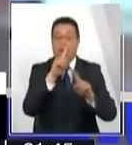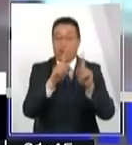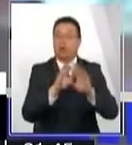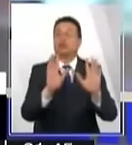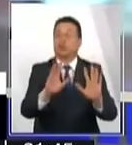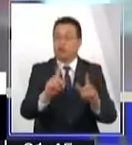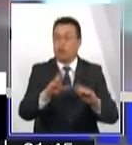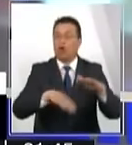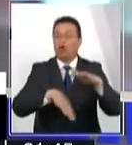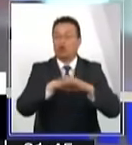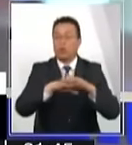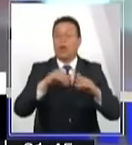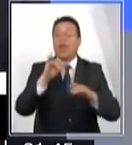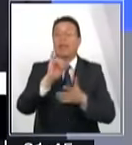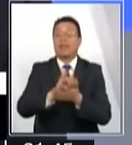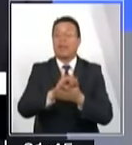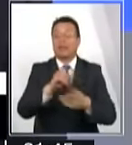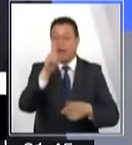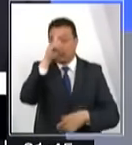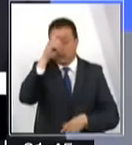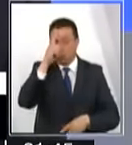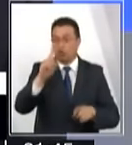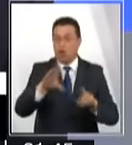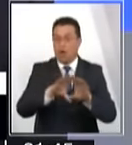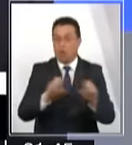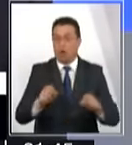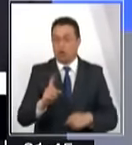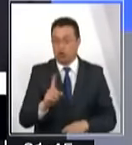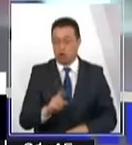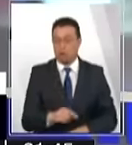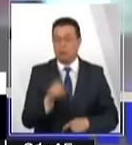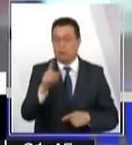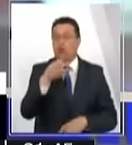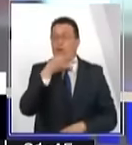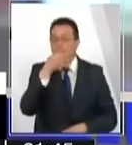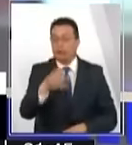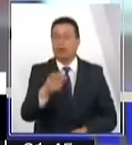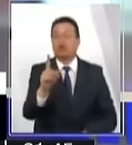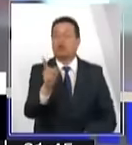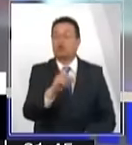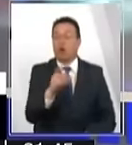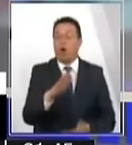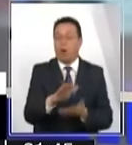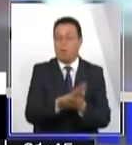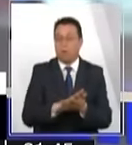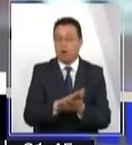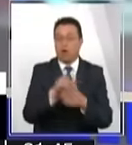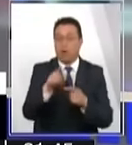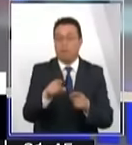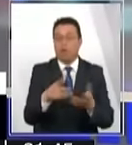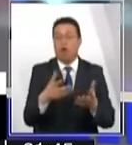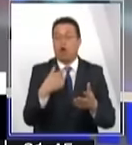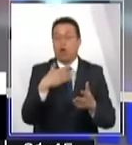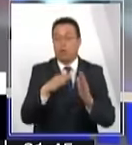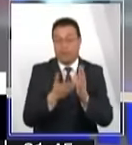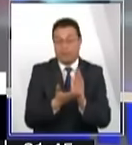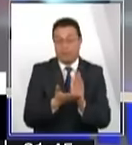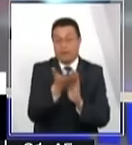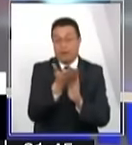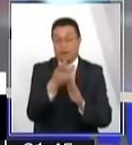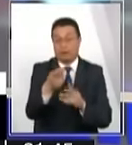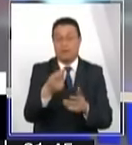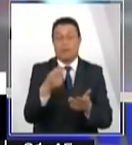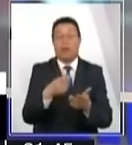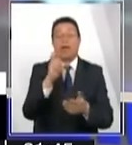superintendencia de salud No está de acuerdo con eso está absolutamente de acuerdo no la superintendencia de salud ha dicho que no que no que por ejemplo en el caso de los de la de las alzas por los planes